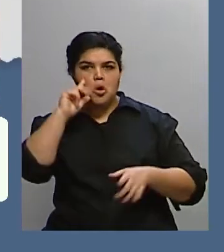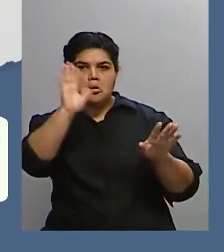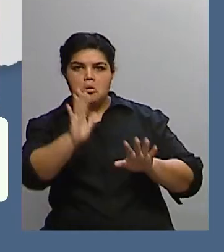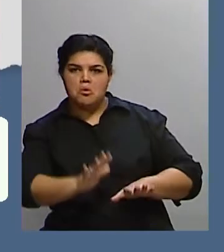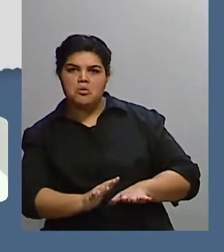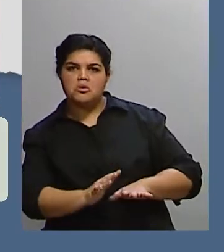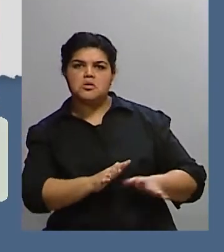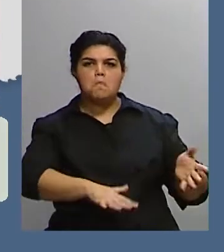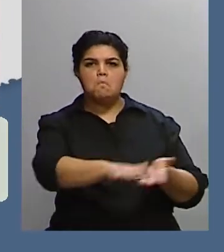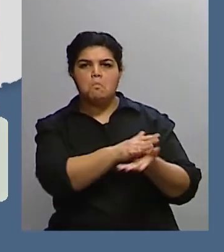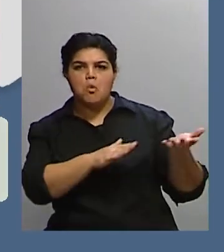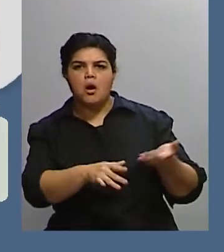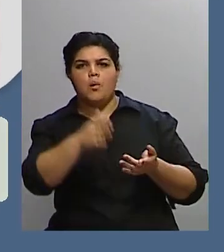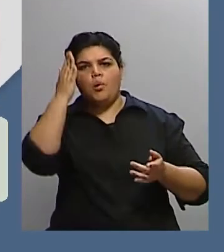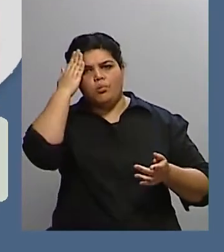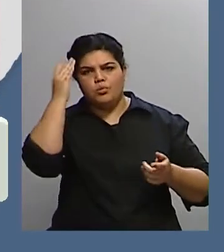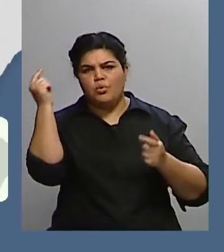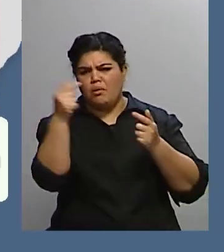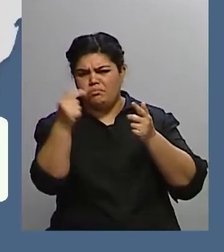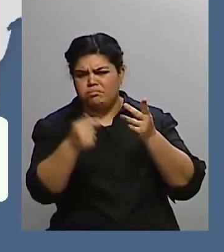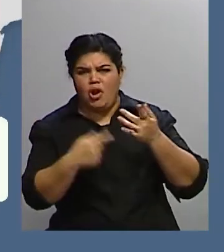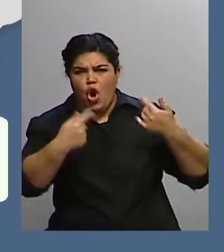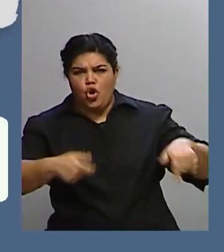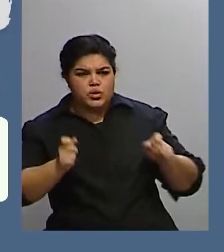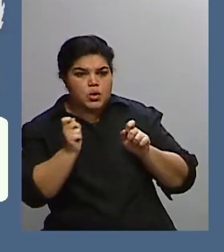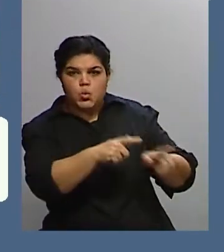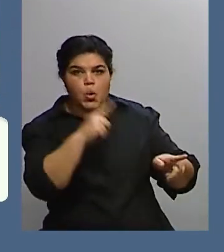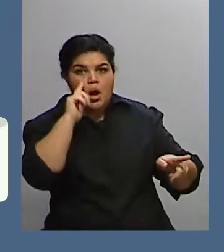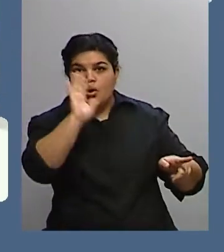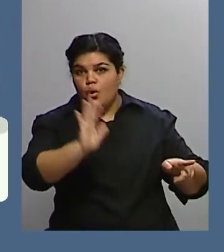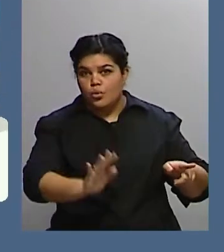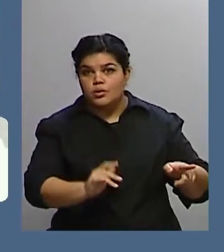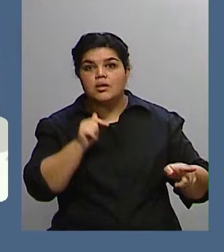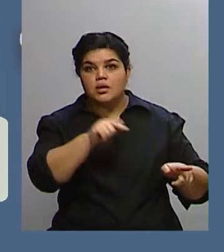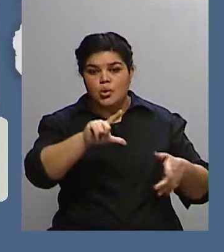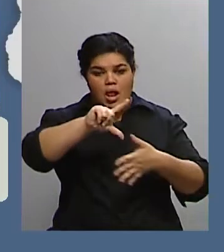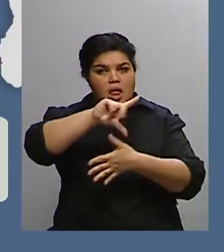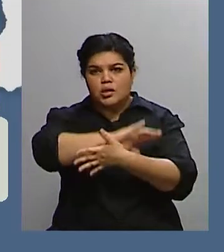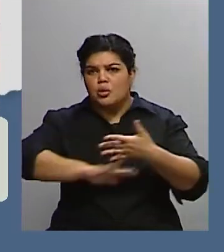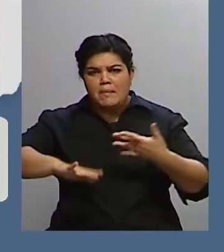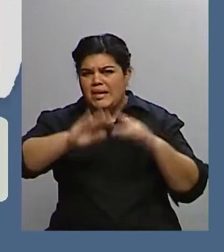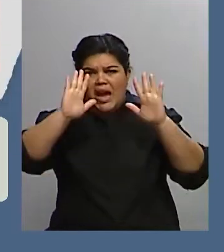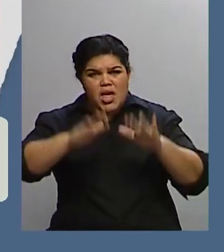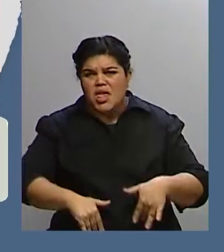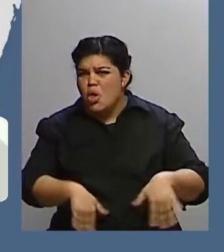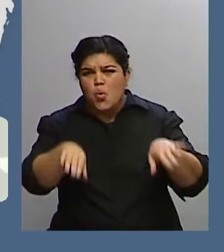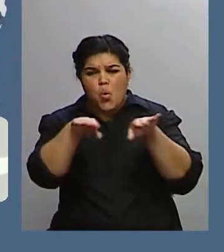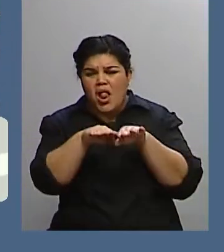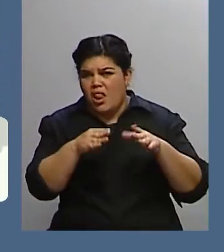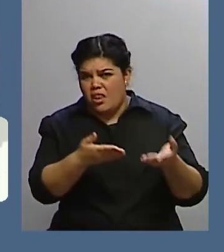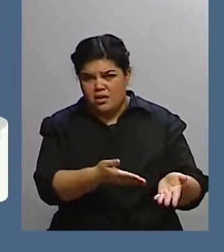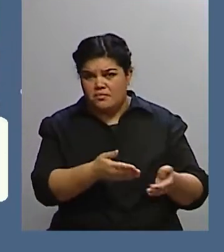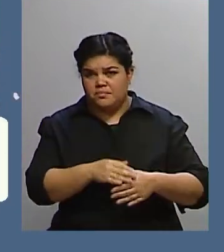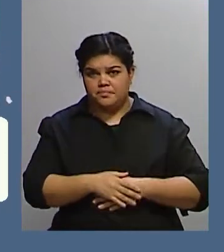indígenas, es algo más, muy transversal en las élites políticas de Latinoamérica. Ujú. Bastante claro eso.